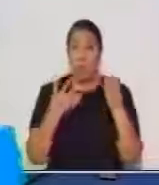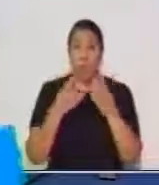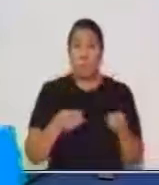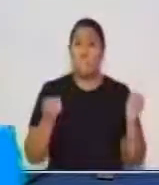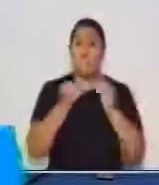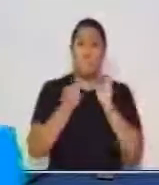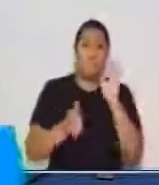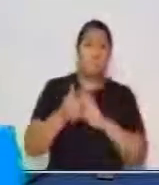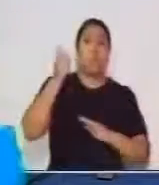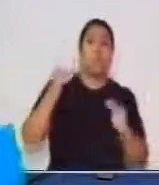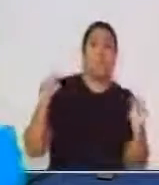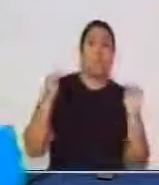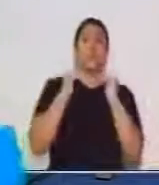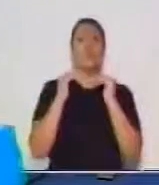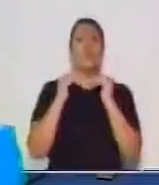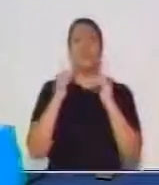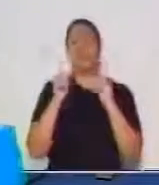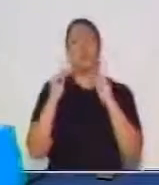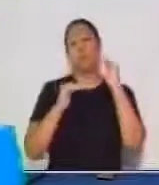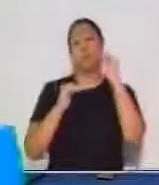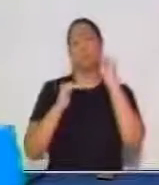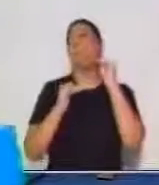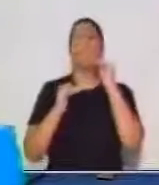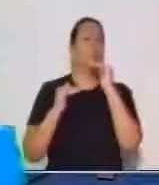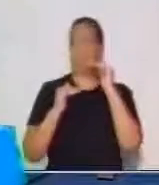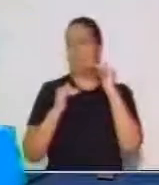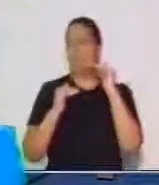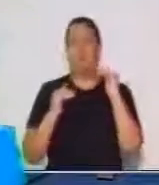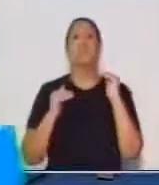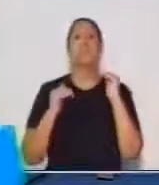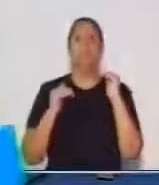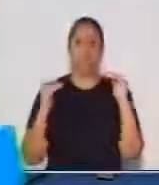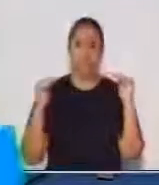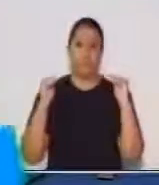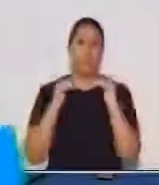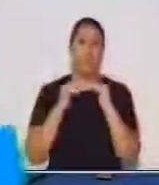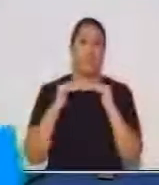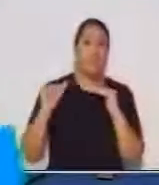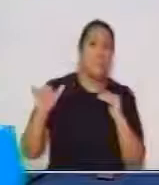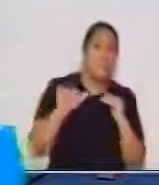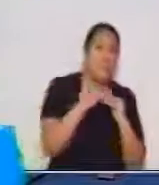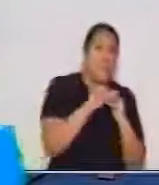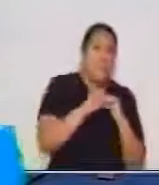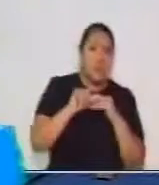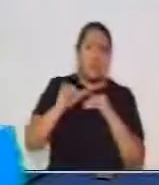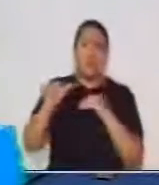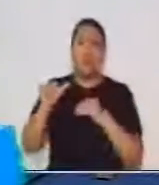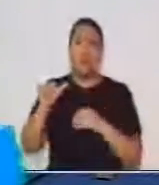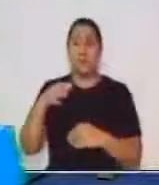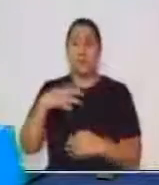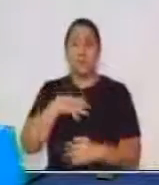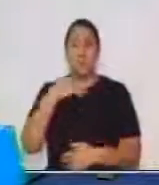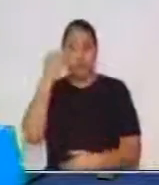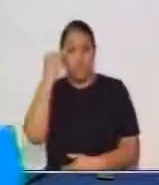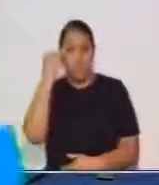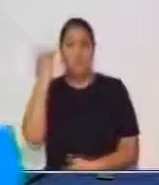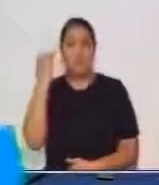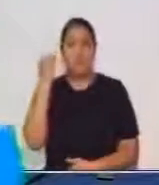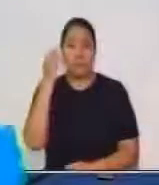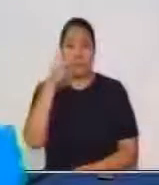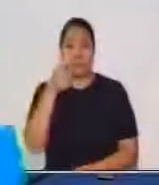momento todos ocupan el mismo lugar al estar intercambiando esas ideas. Los participantes, pues al momento